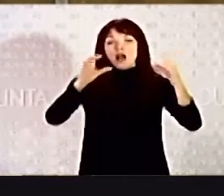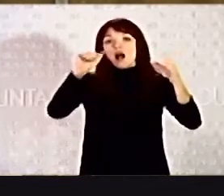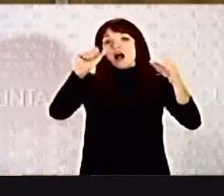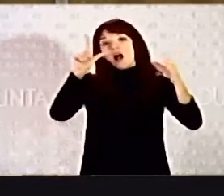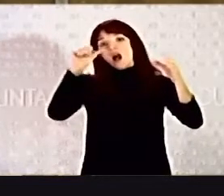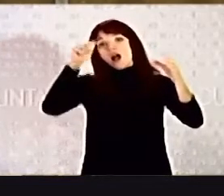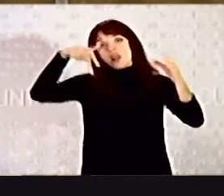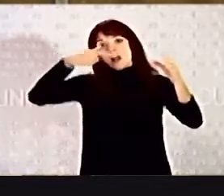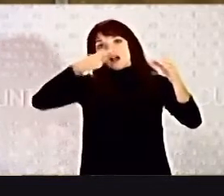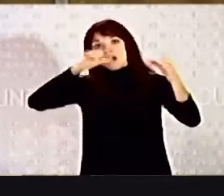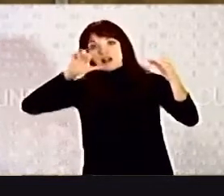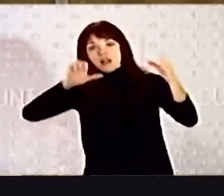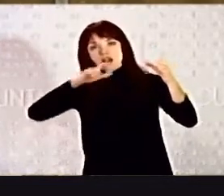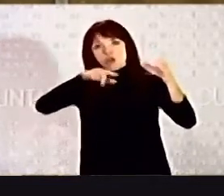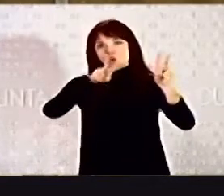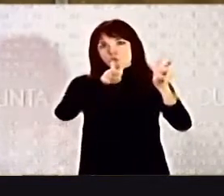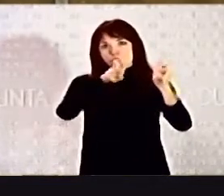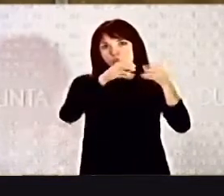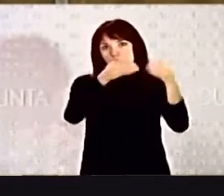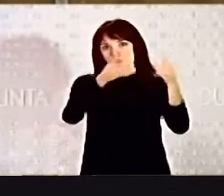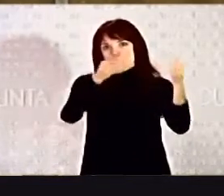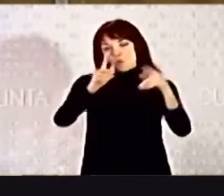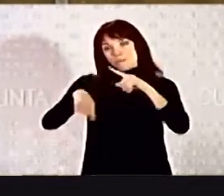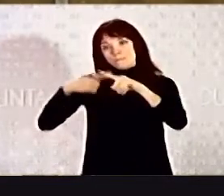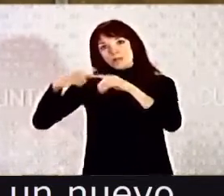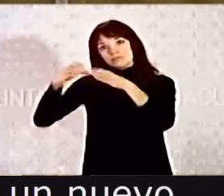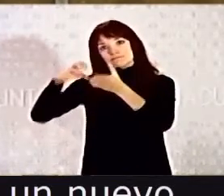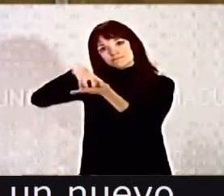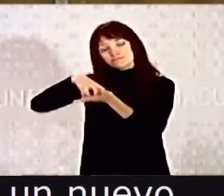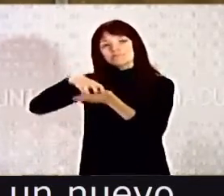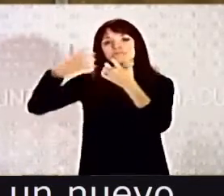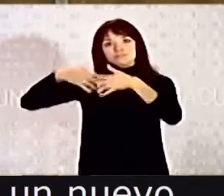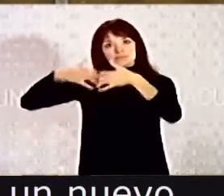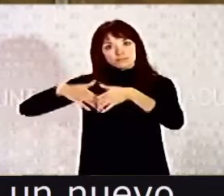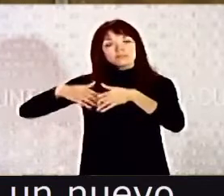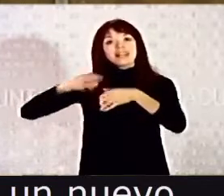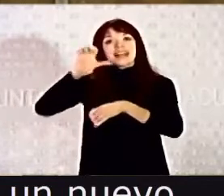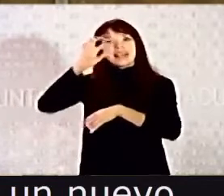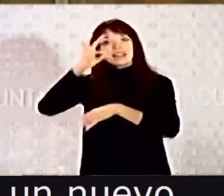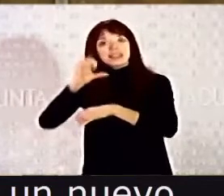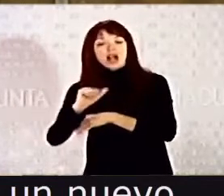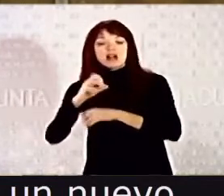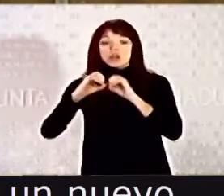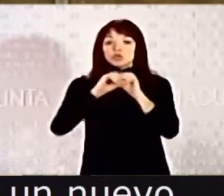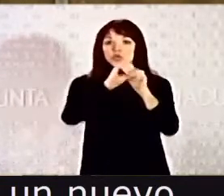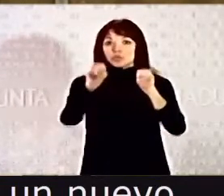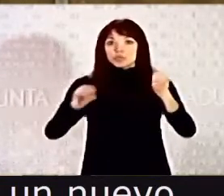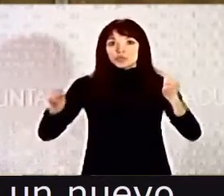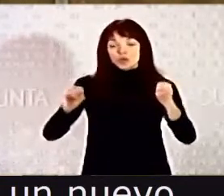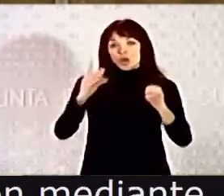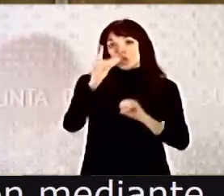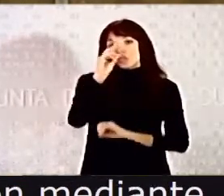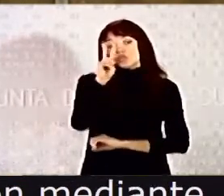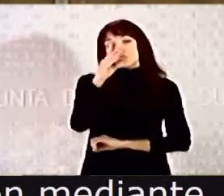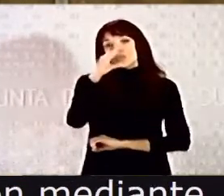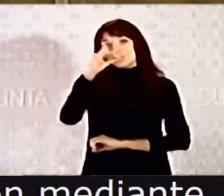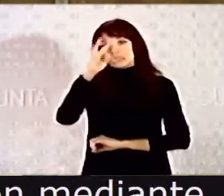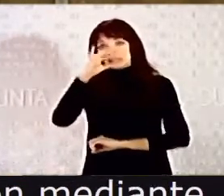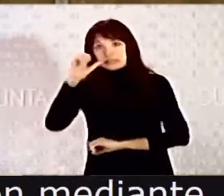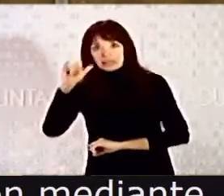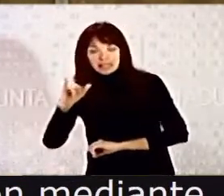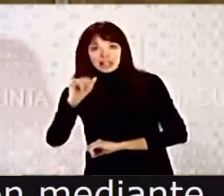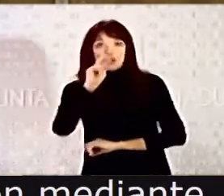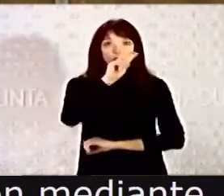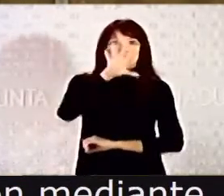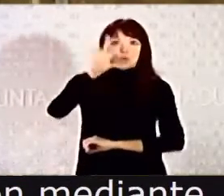junto a la estación de tratamiento de agua potable, la ETAP, sistema de conducción mediante tubería de fundición dúctil de